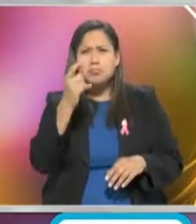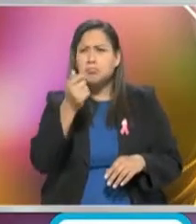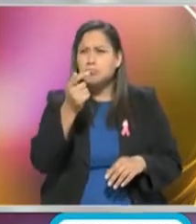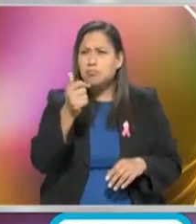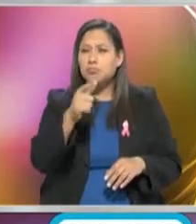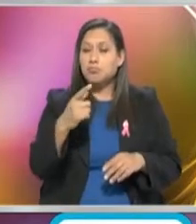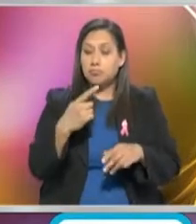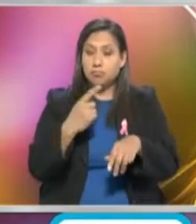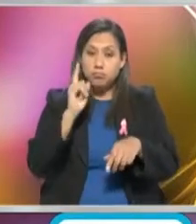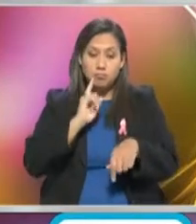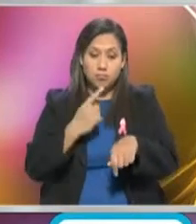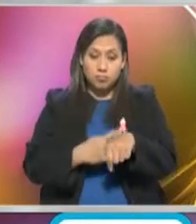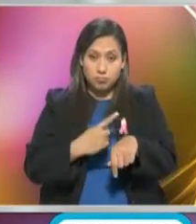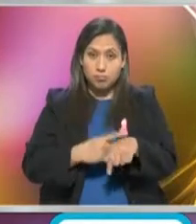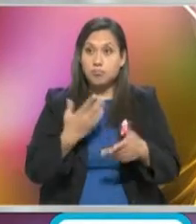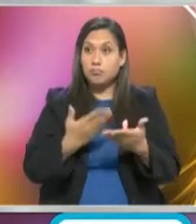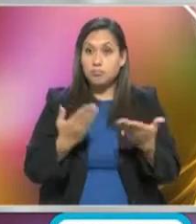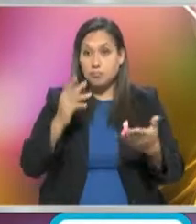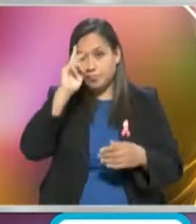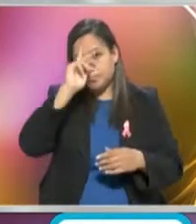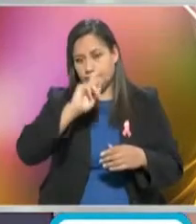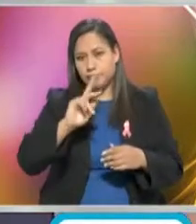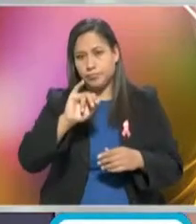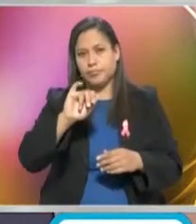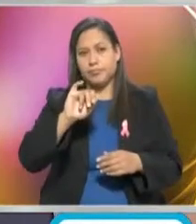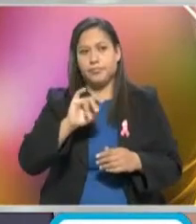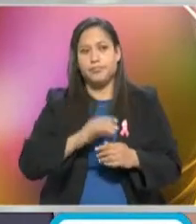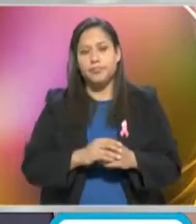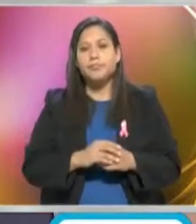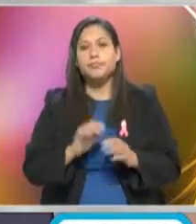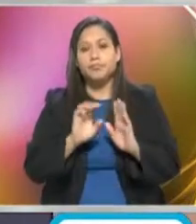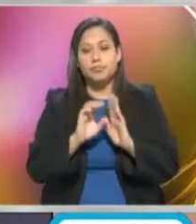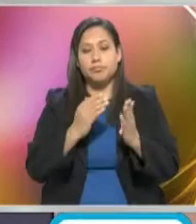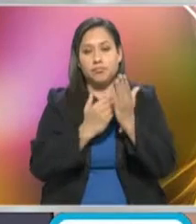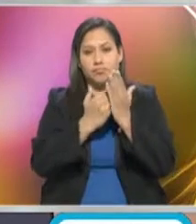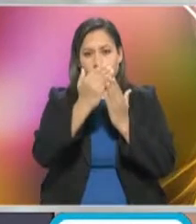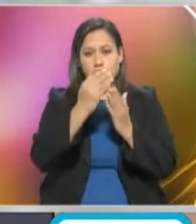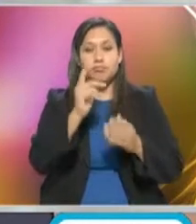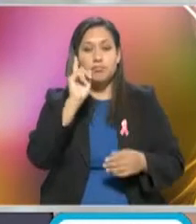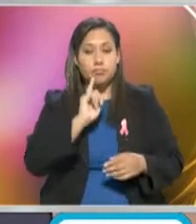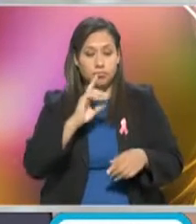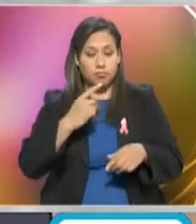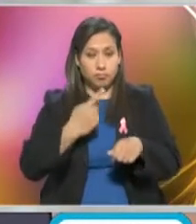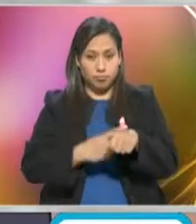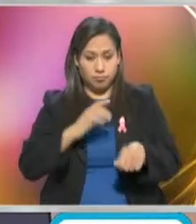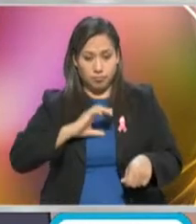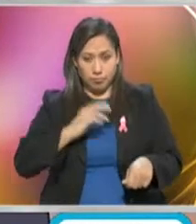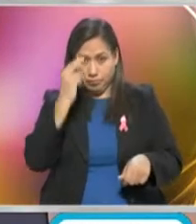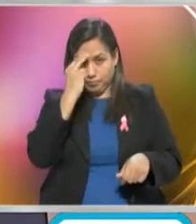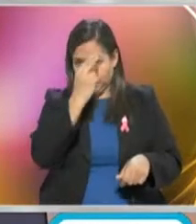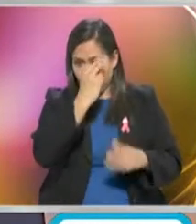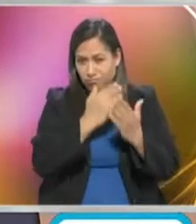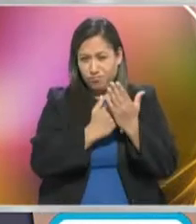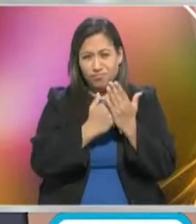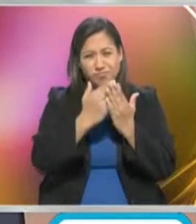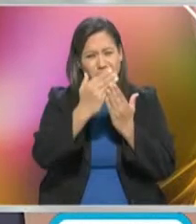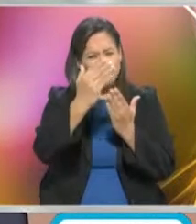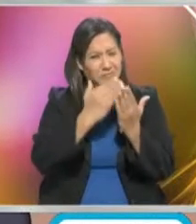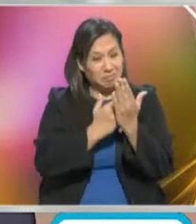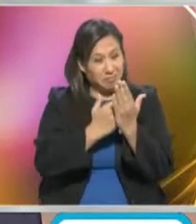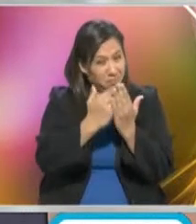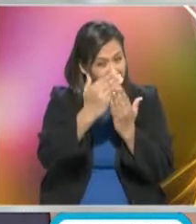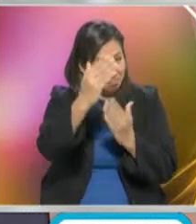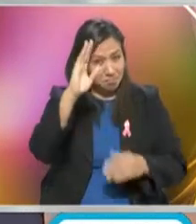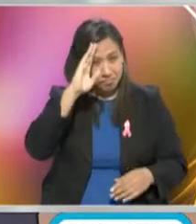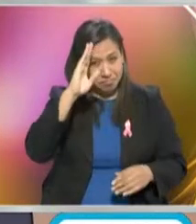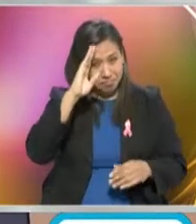cantidad de casos como se ven hoy en día. Así es. El aumento en el número de casos de cáncer de mama ha aumentado